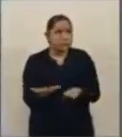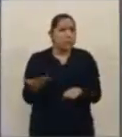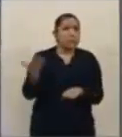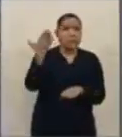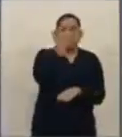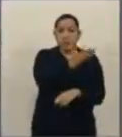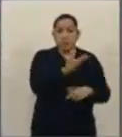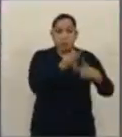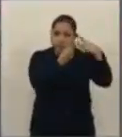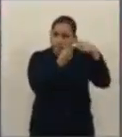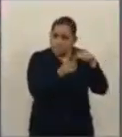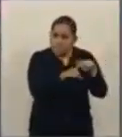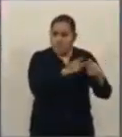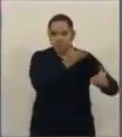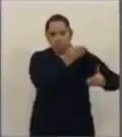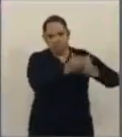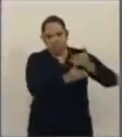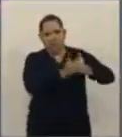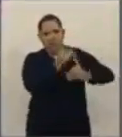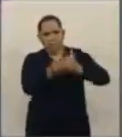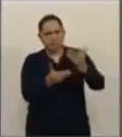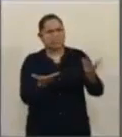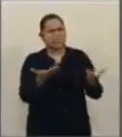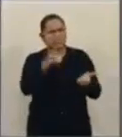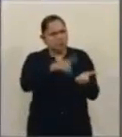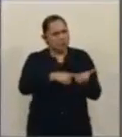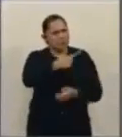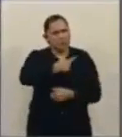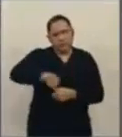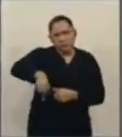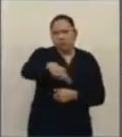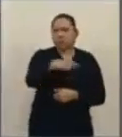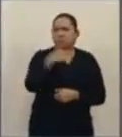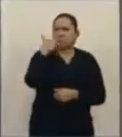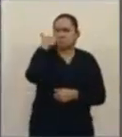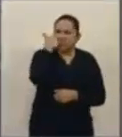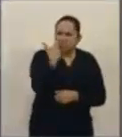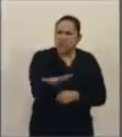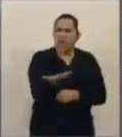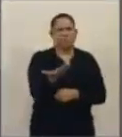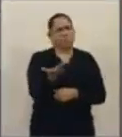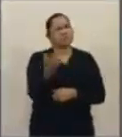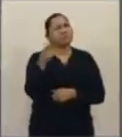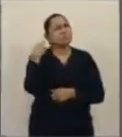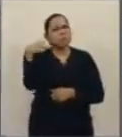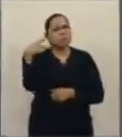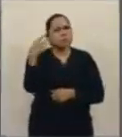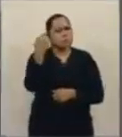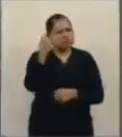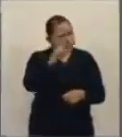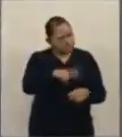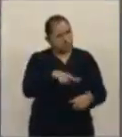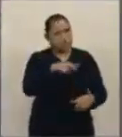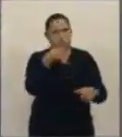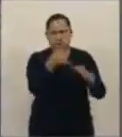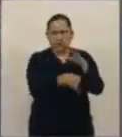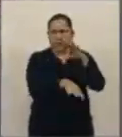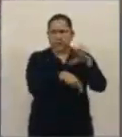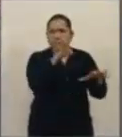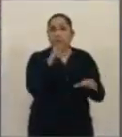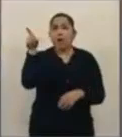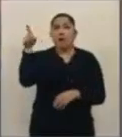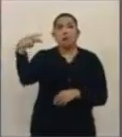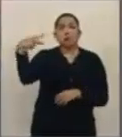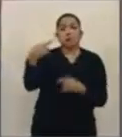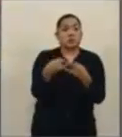cual han defendido a capa y espada, a pesar de la existencia de evidencias que muestran graves